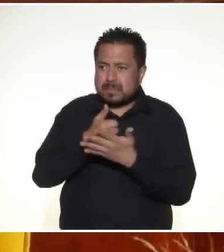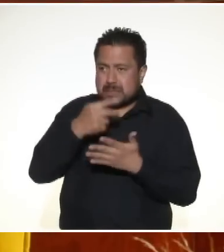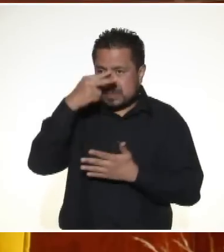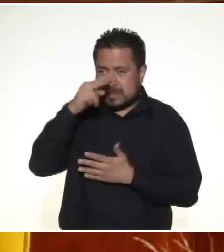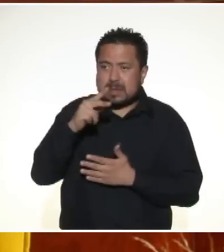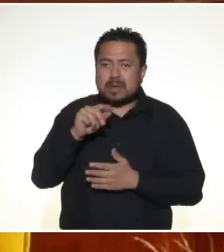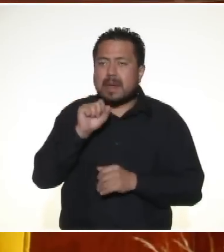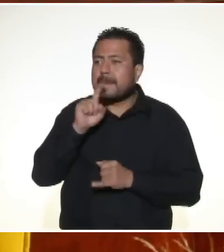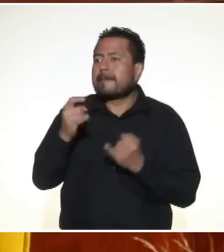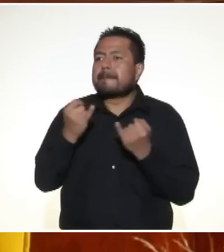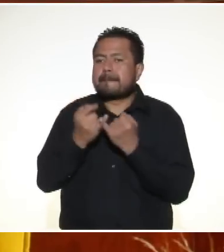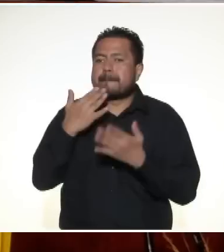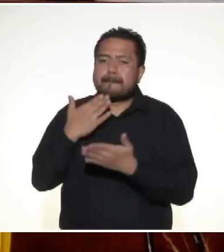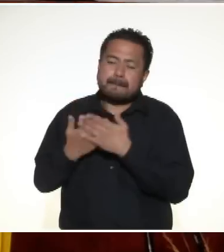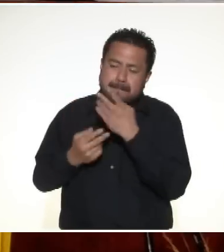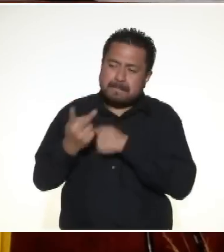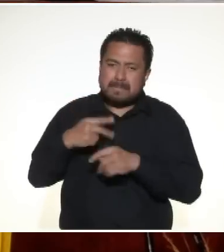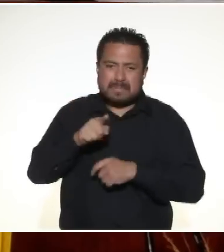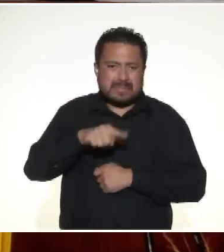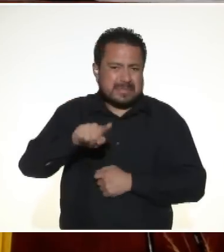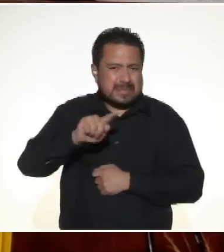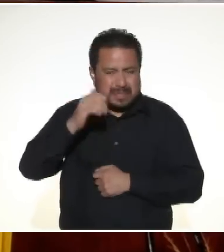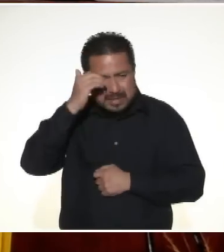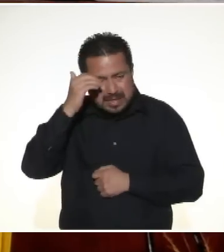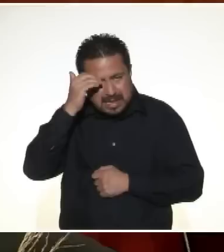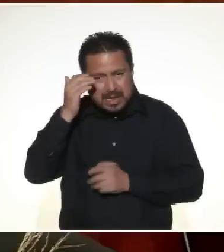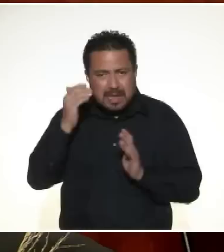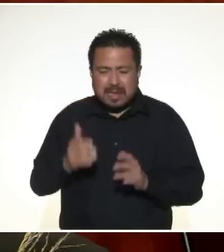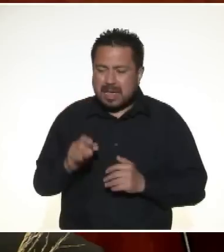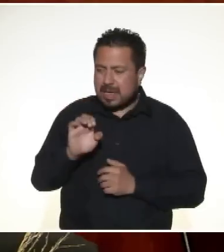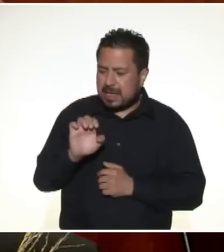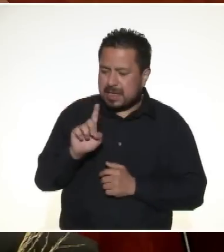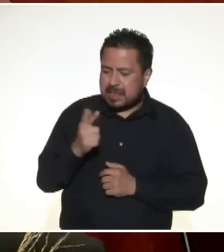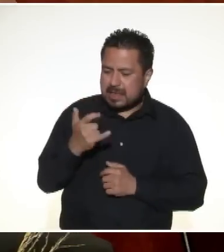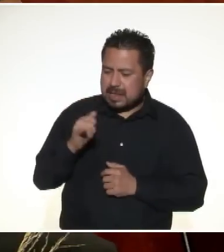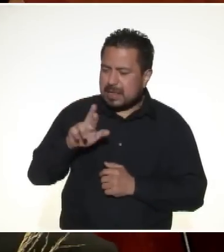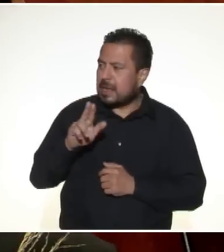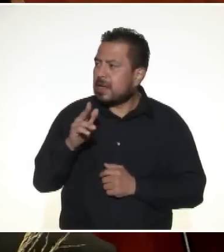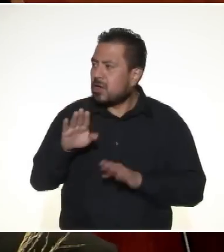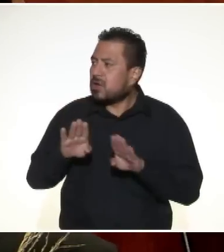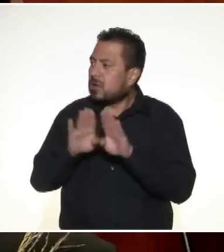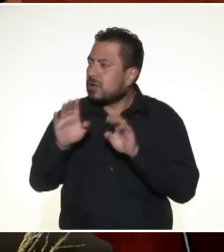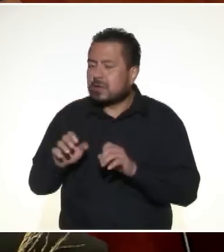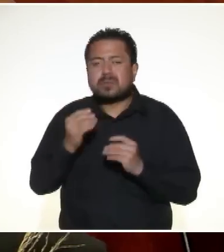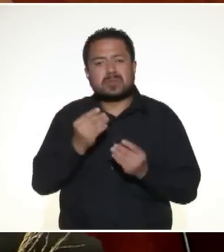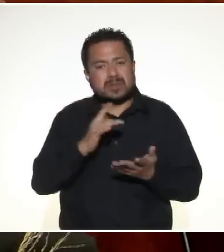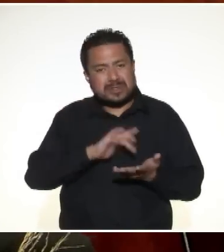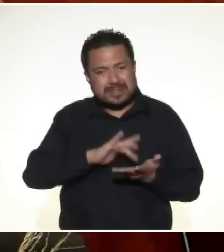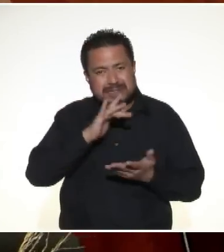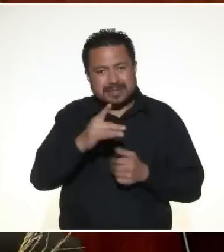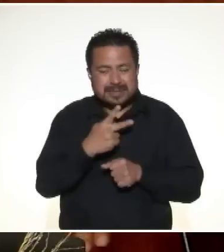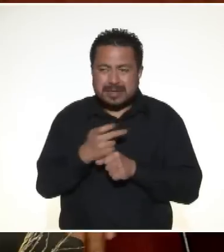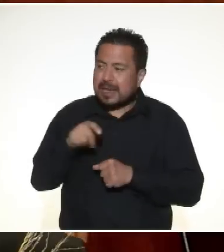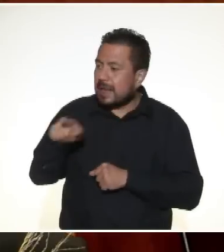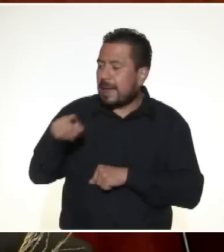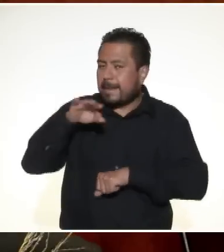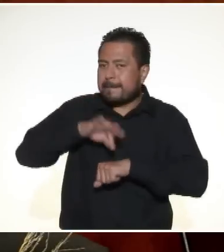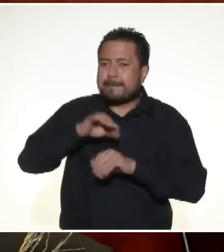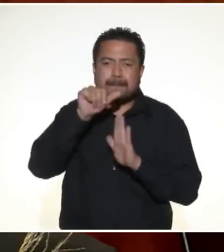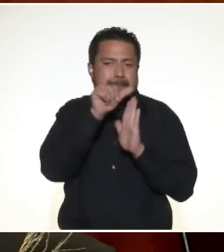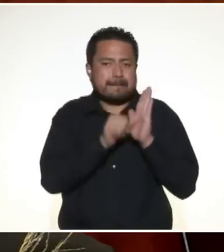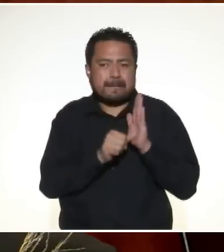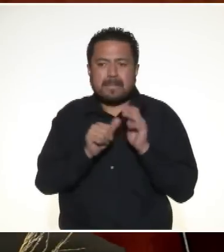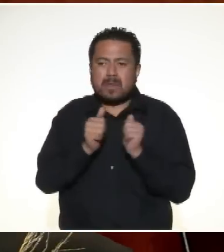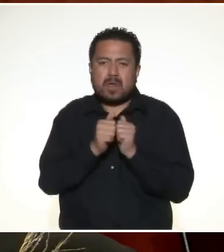Y le damos también la bienvenida, ya lo conocen, al doctor Edgar Díaz. Edgar, ¿cómo estás? Muy bien, Pepe. Muchísimas gracias por la invitación. El doctor es médico cirujano